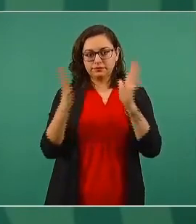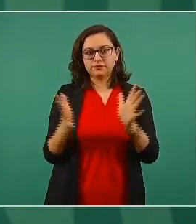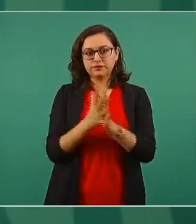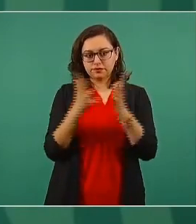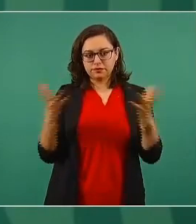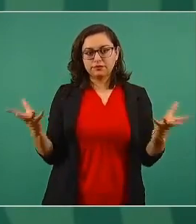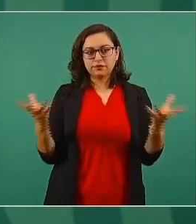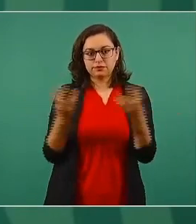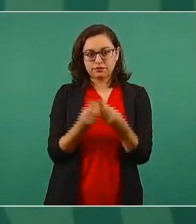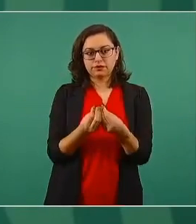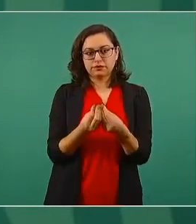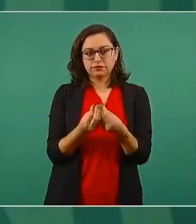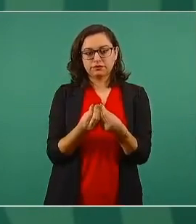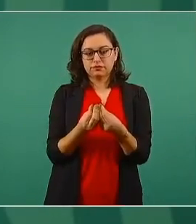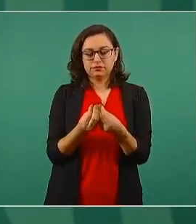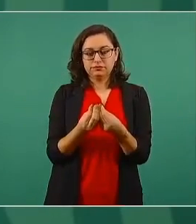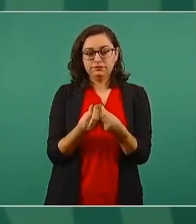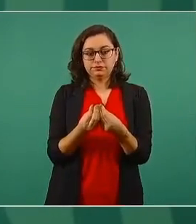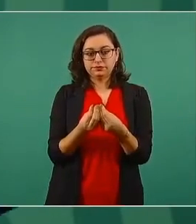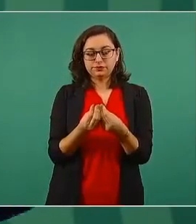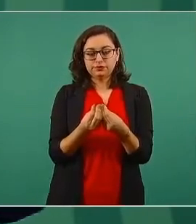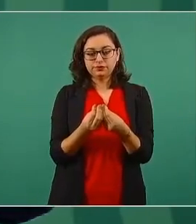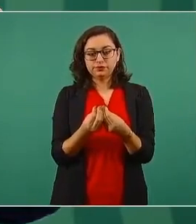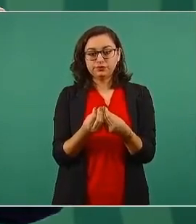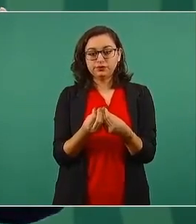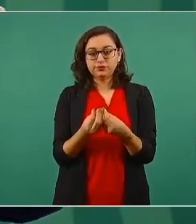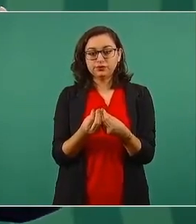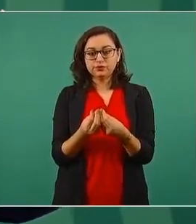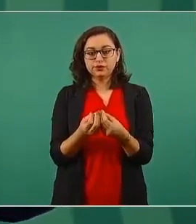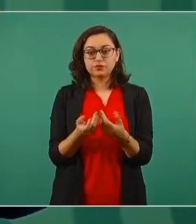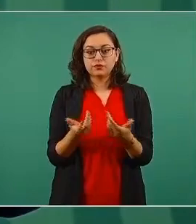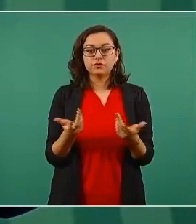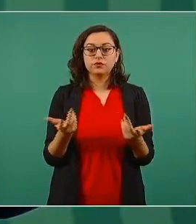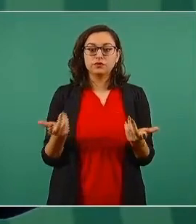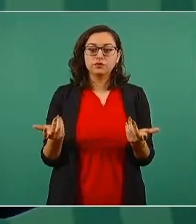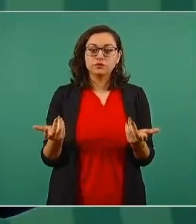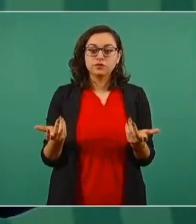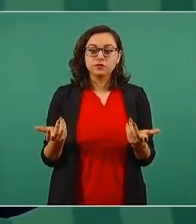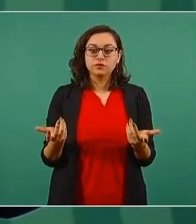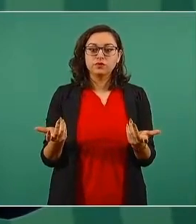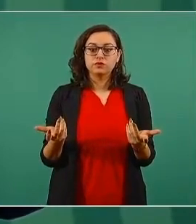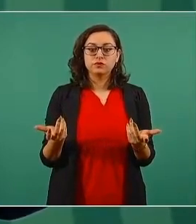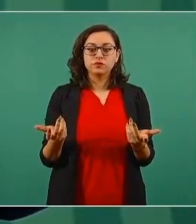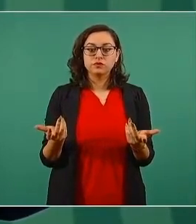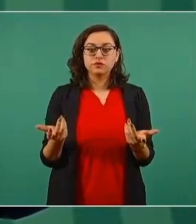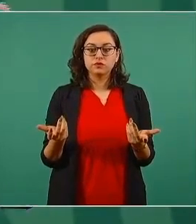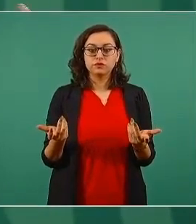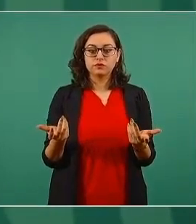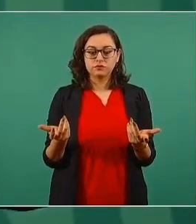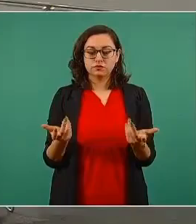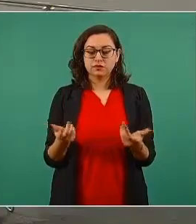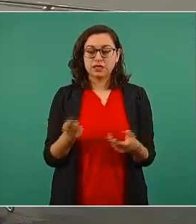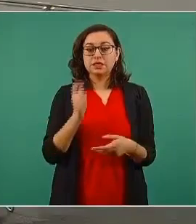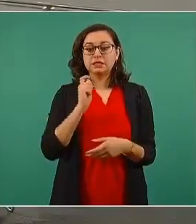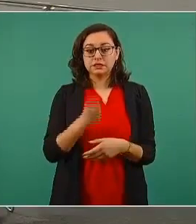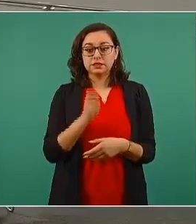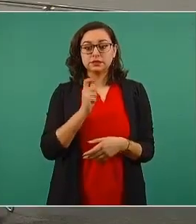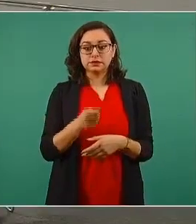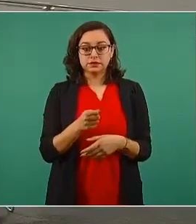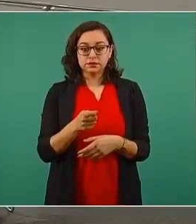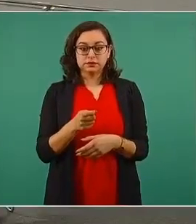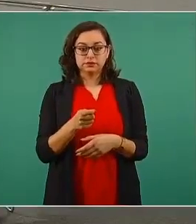participara. El caso es de que se salvó